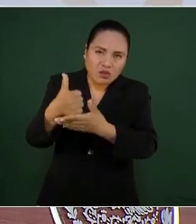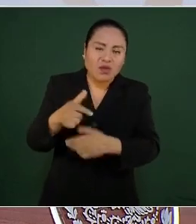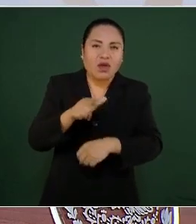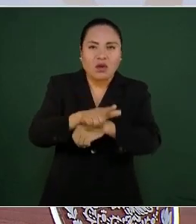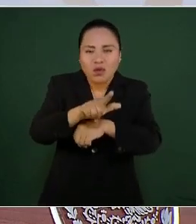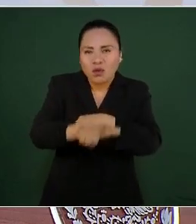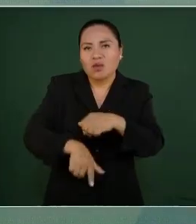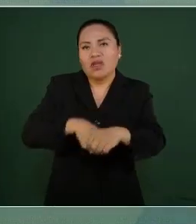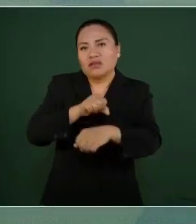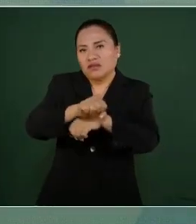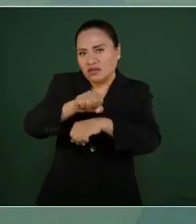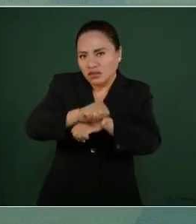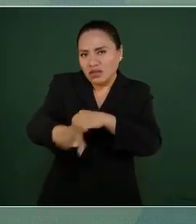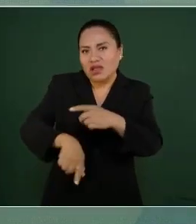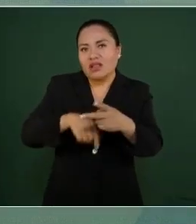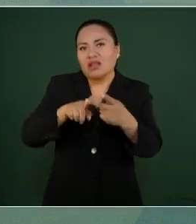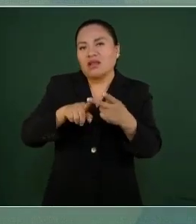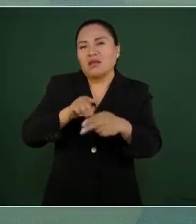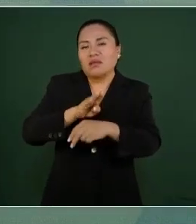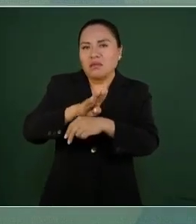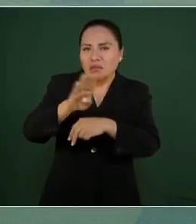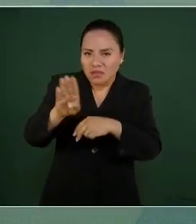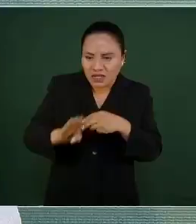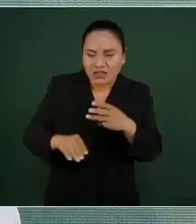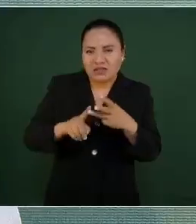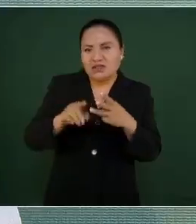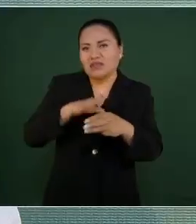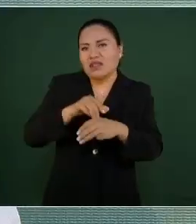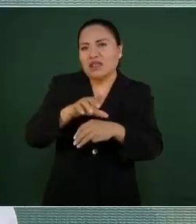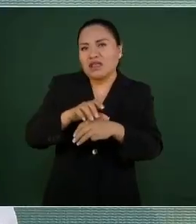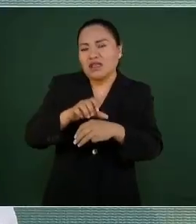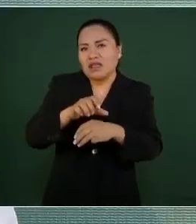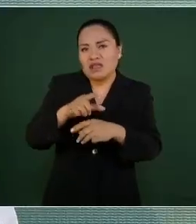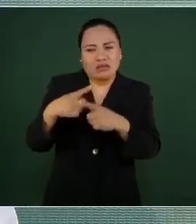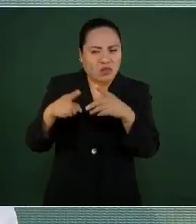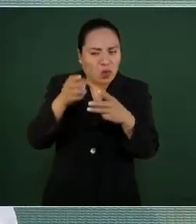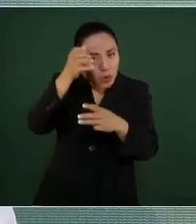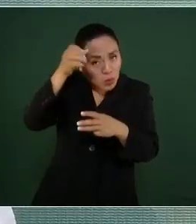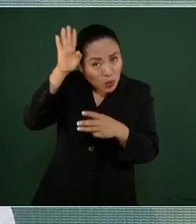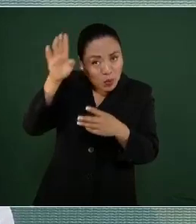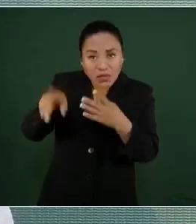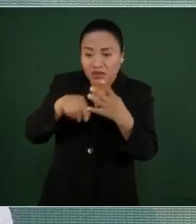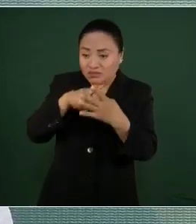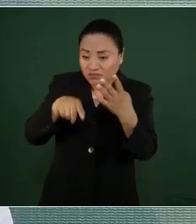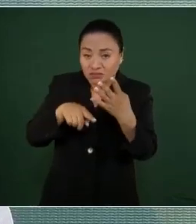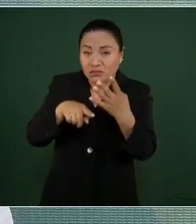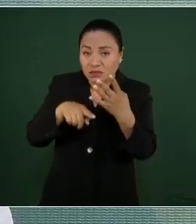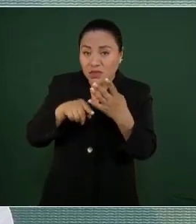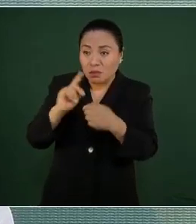Guatemala, El Salvador, a Belice, a Cuba, estamos ayudando